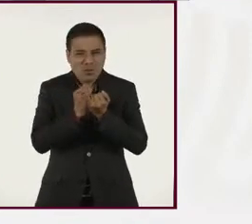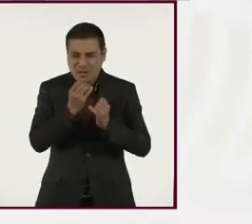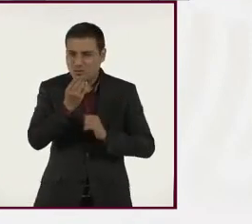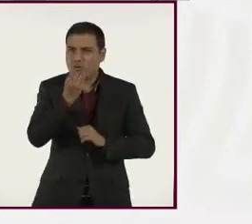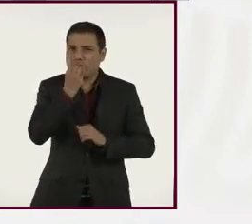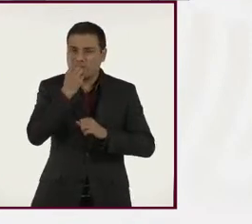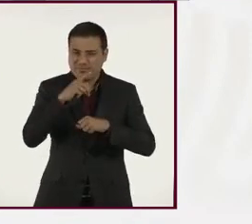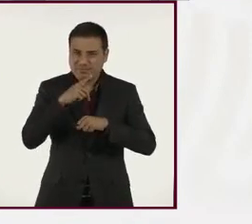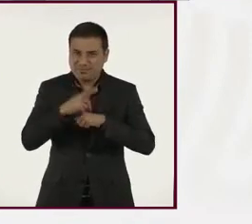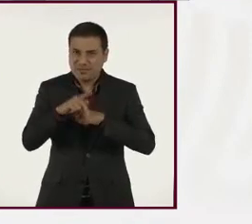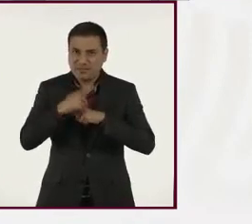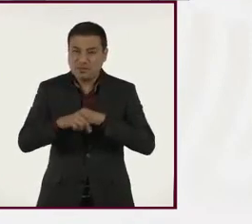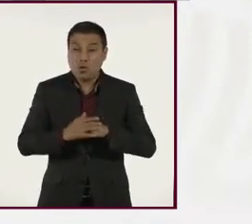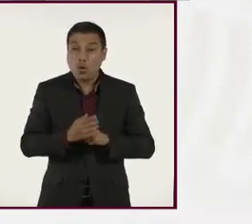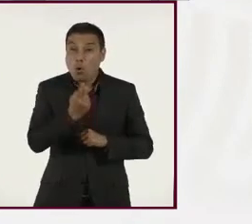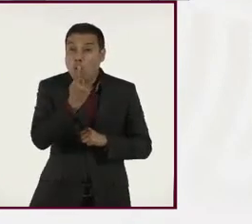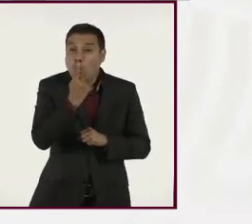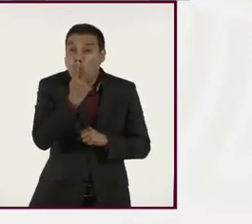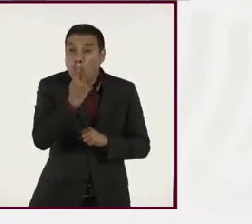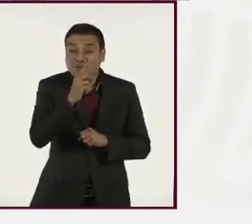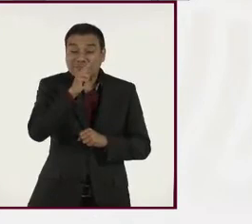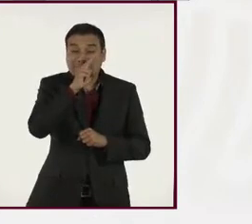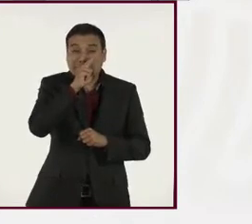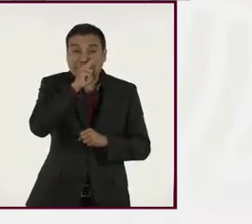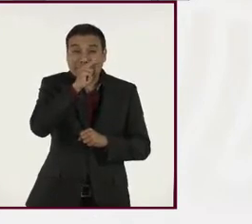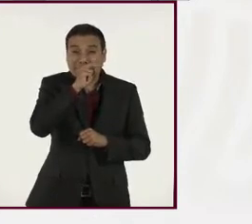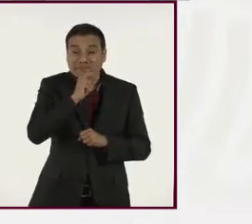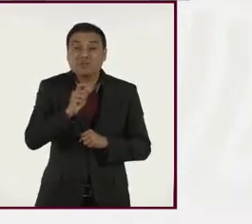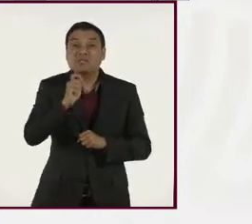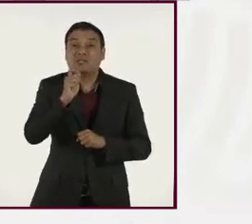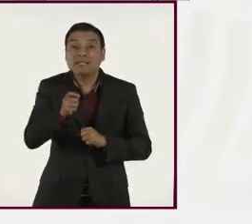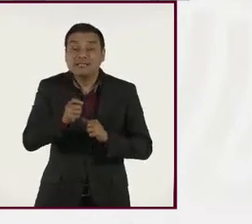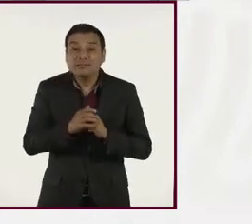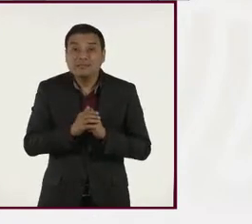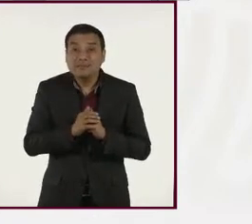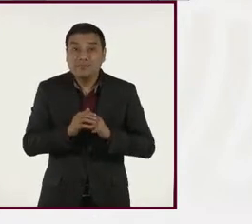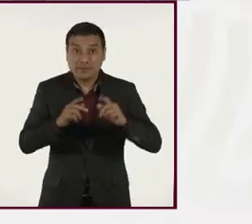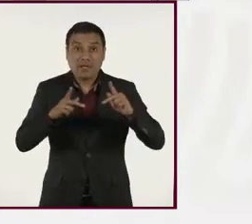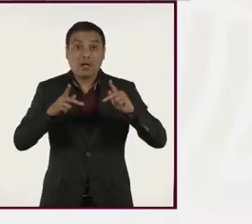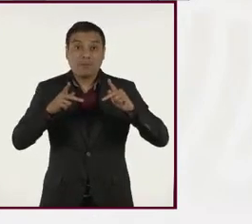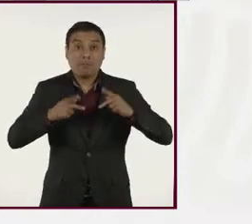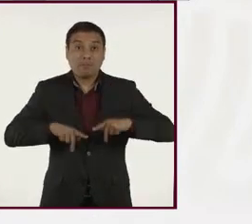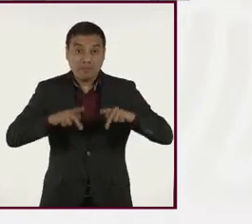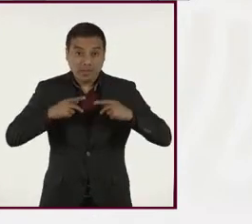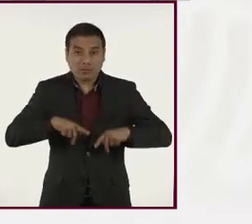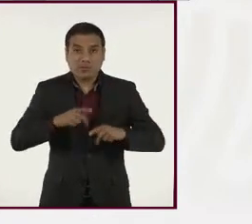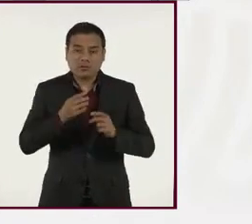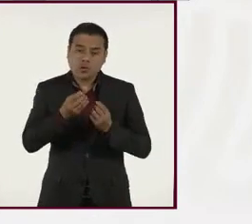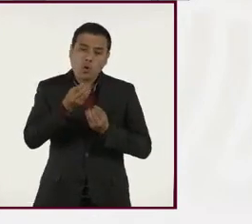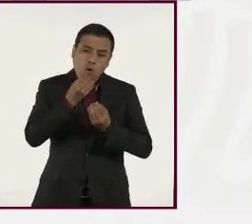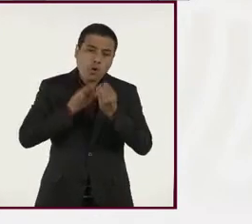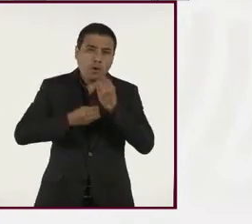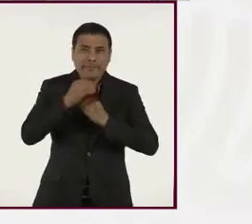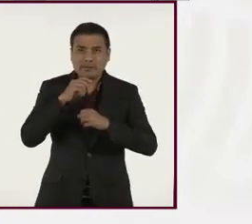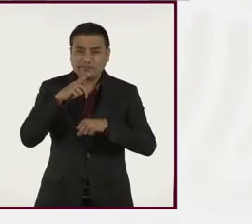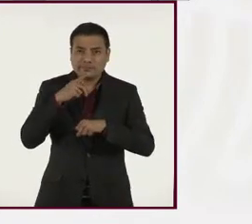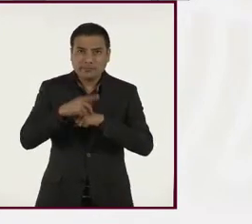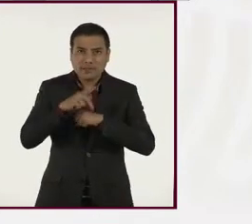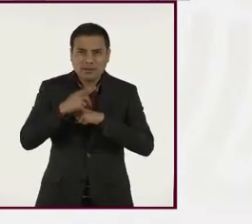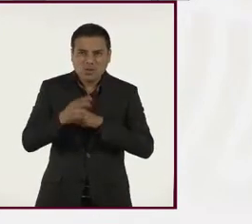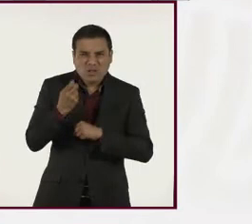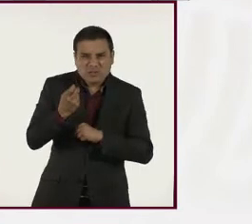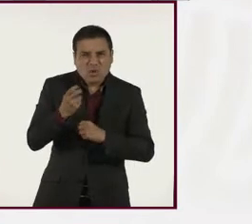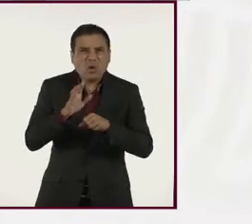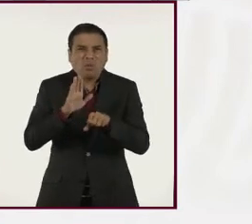preocupa bastante, que se discute en este artículo, es que muchas de estas conductas o el incremento de estas conductas se ha llegado a asociar